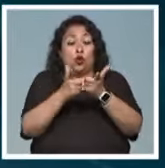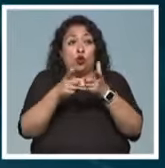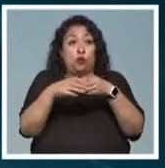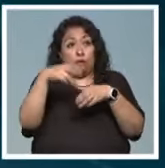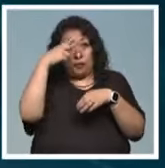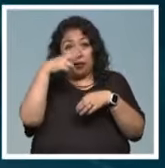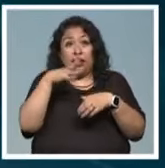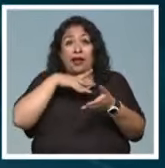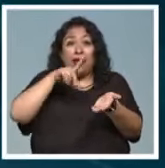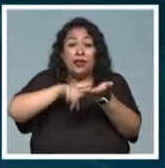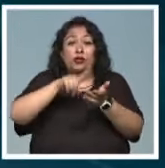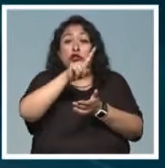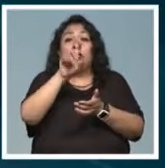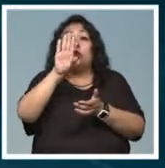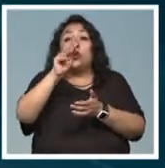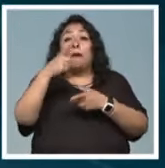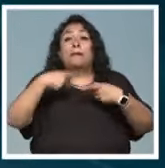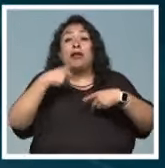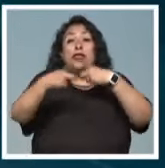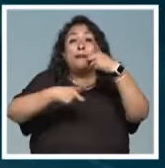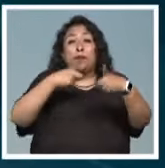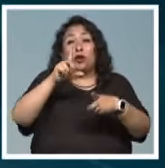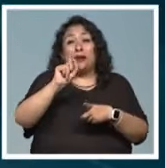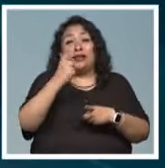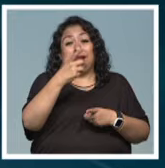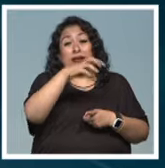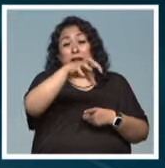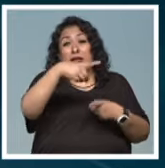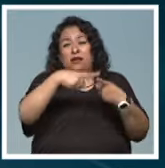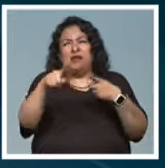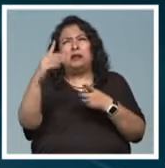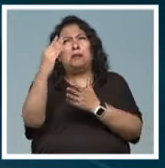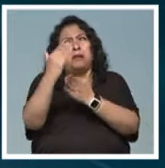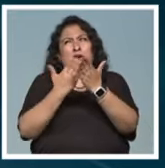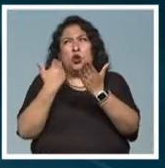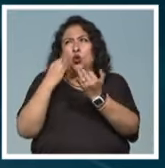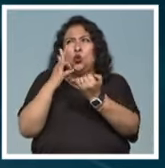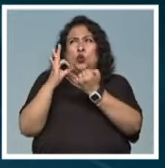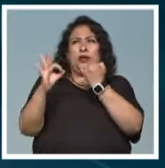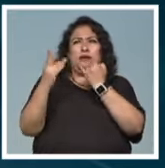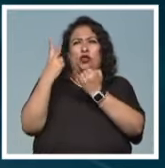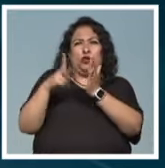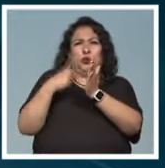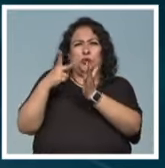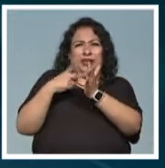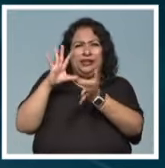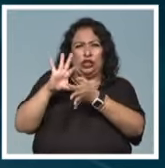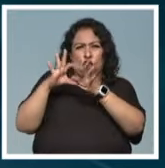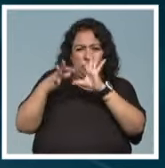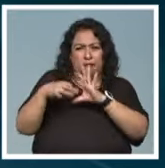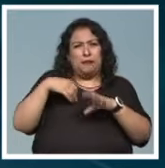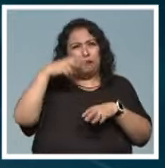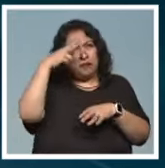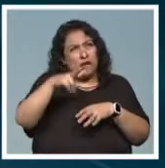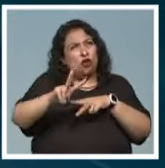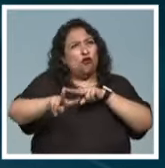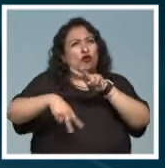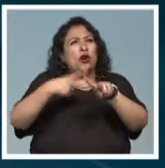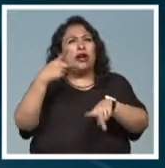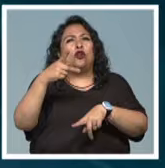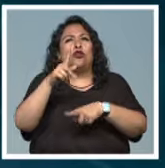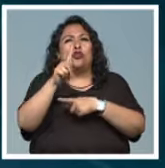con 109 atletas en 27 disciplinas, que es una cifra menor a las últimas dos ediciones de los Olímpicos, donde México llevó a